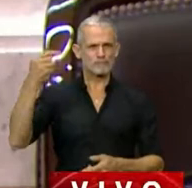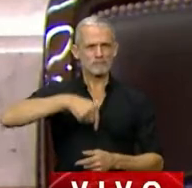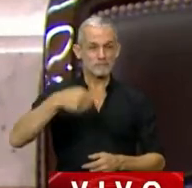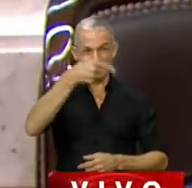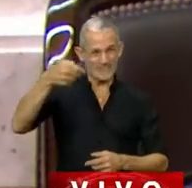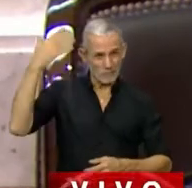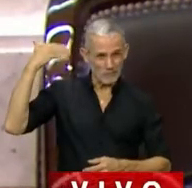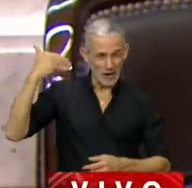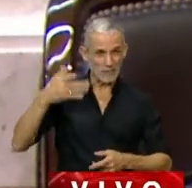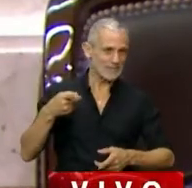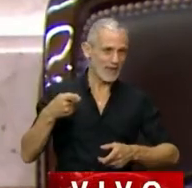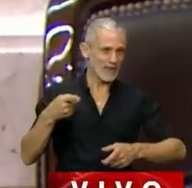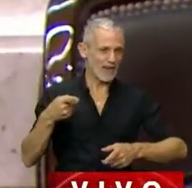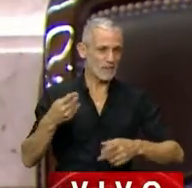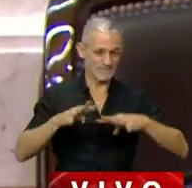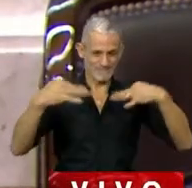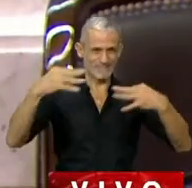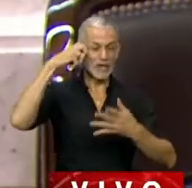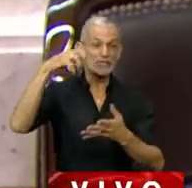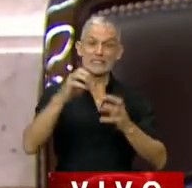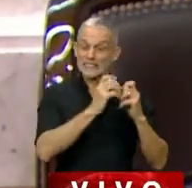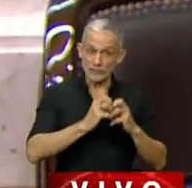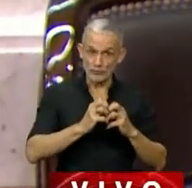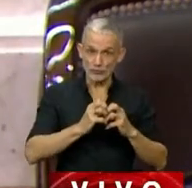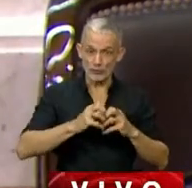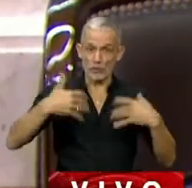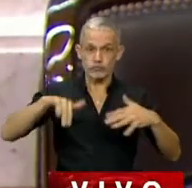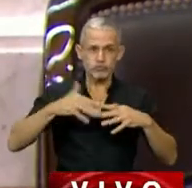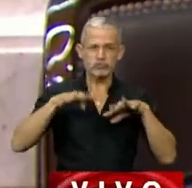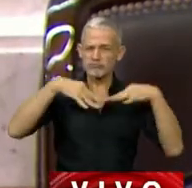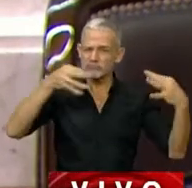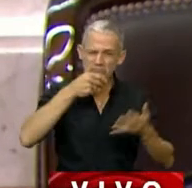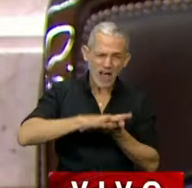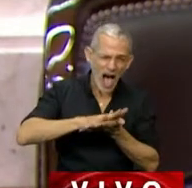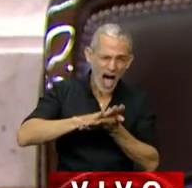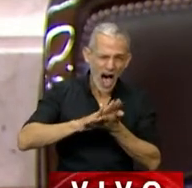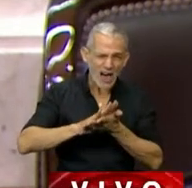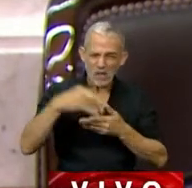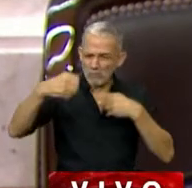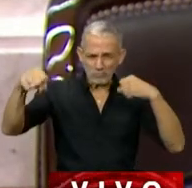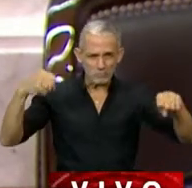semana pasada tuvimos una sesión con gradas vacías.